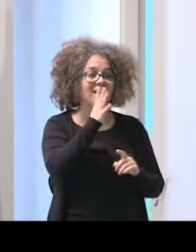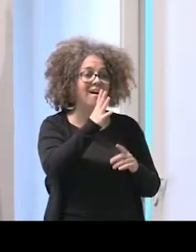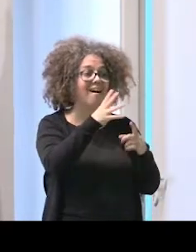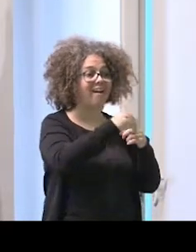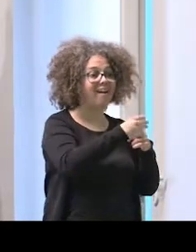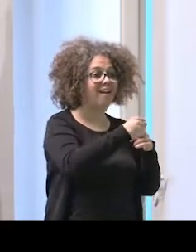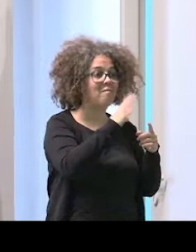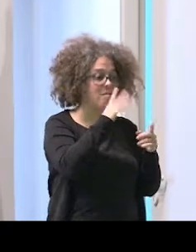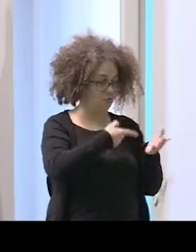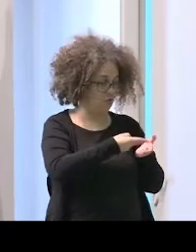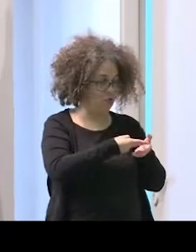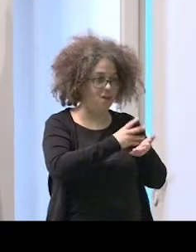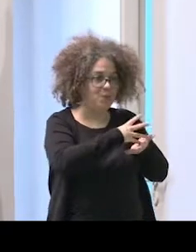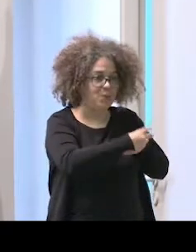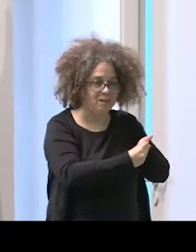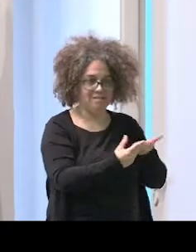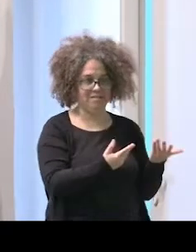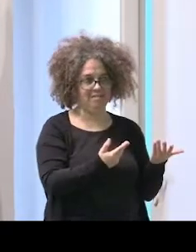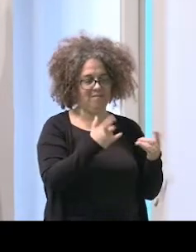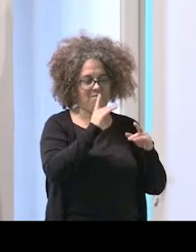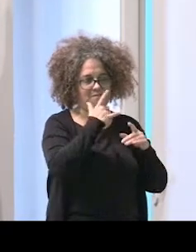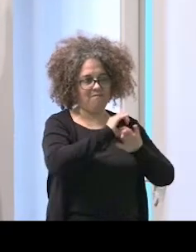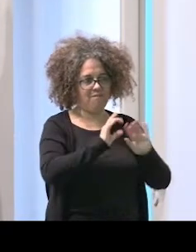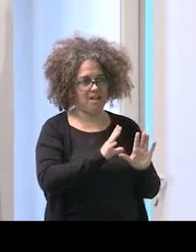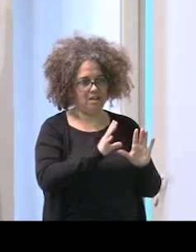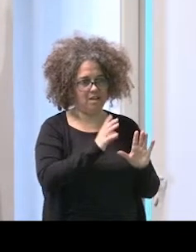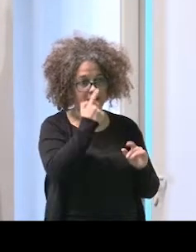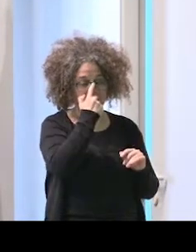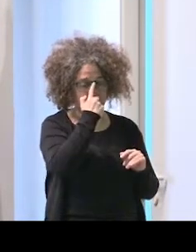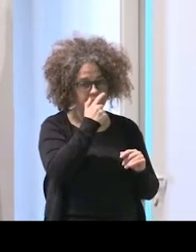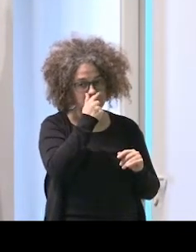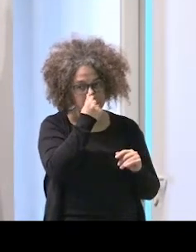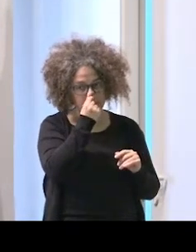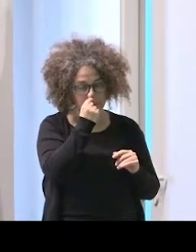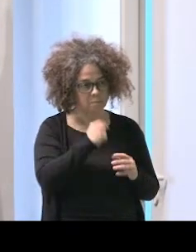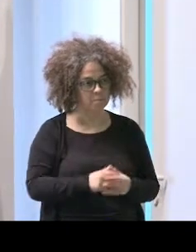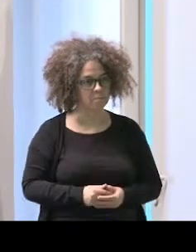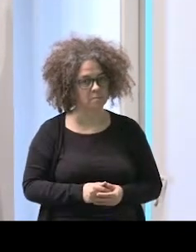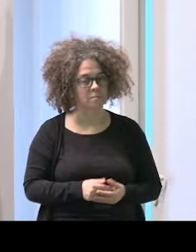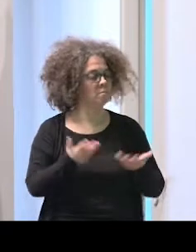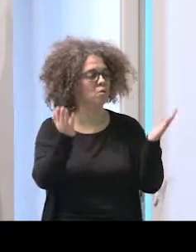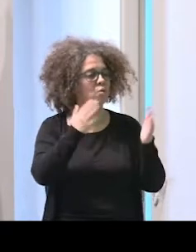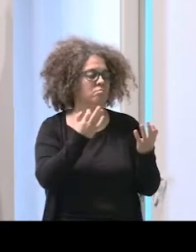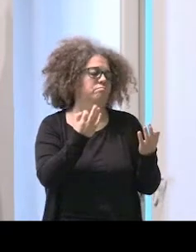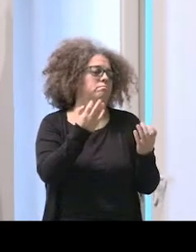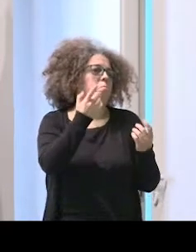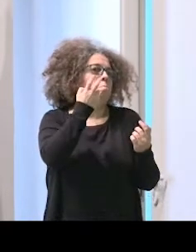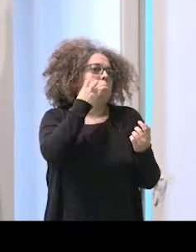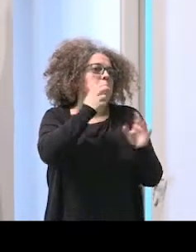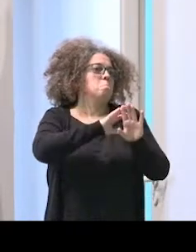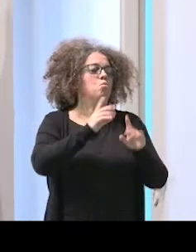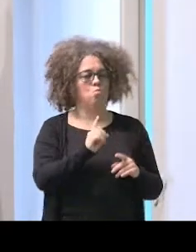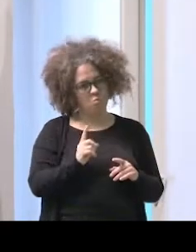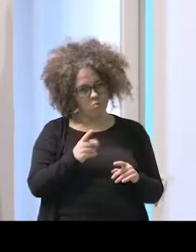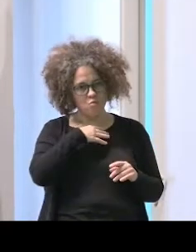está infectada por virus, tú lo vas a detectar, ¿vale? Realmente no tenemos que tener mucho miedo porque la